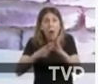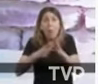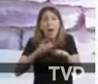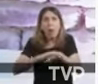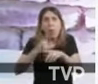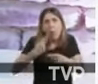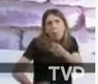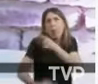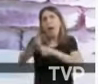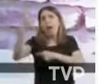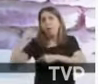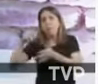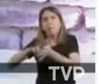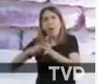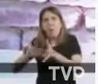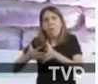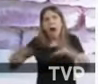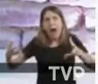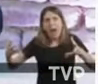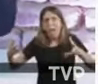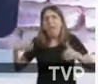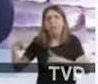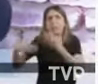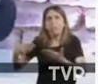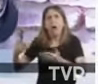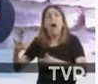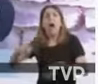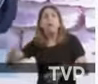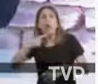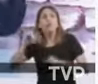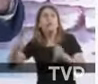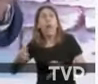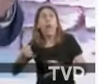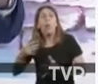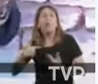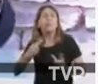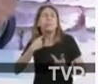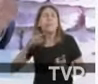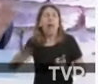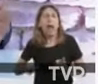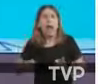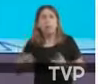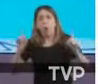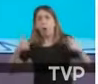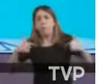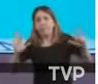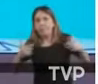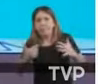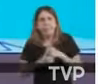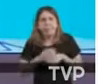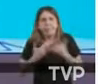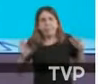que amplificaron y que hoy, después de tirar la piedra, esconde la mano. Y me temo, Alberto, por eso lo digo, que